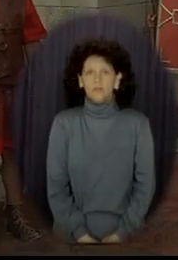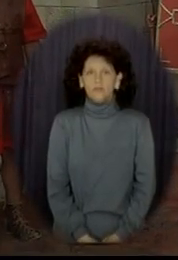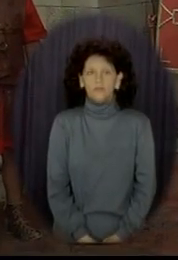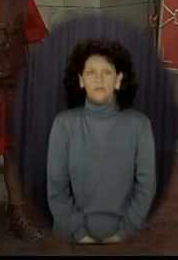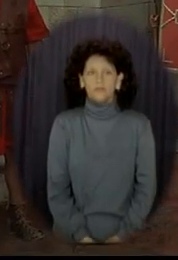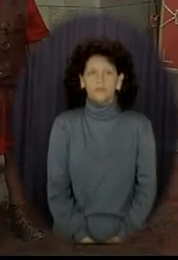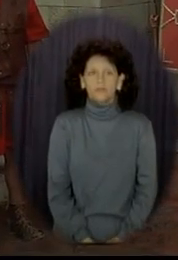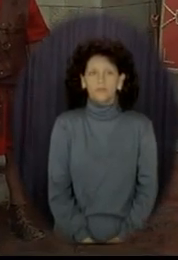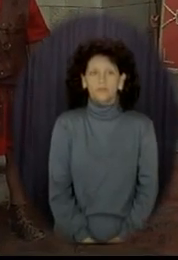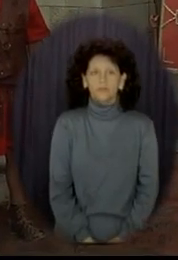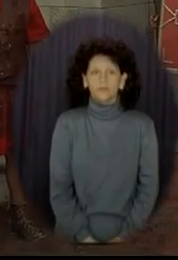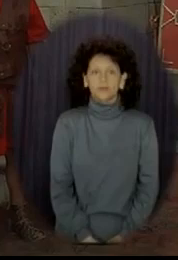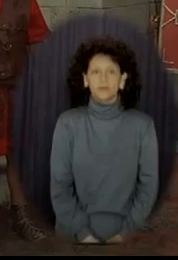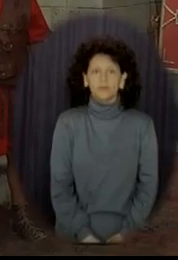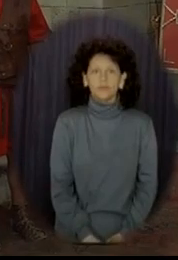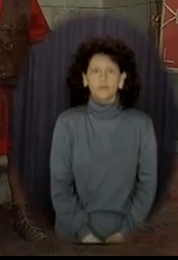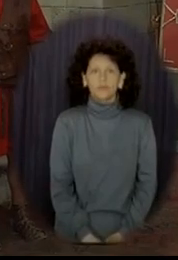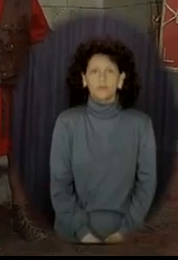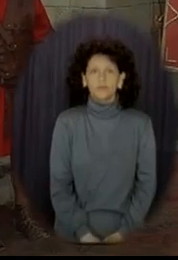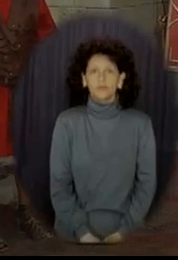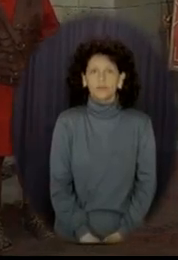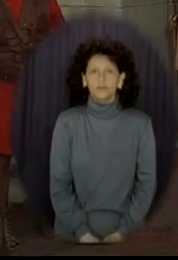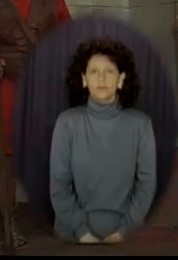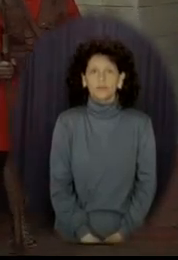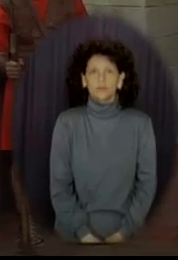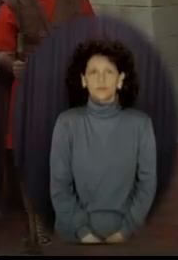Sí, a Barrabás.